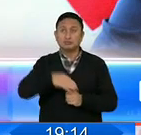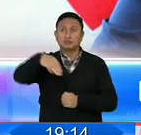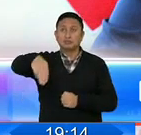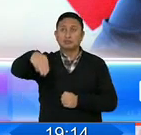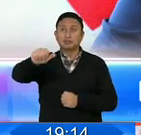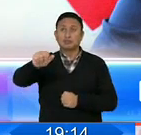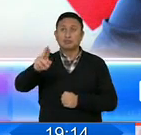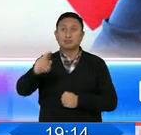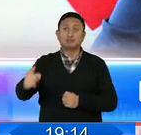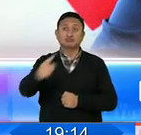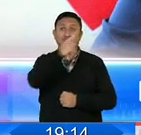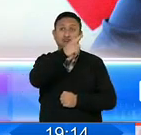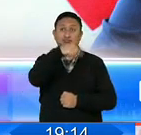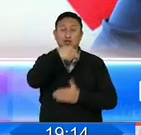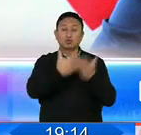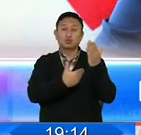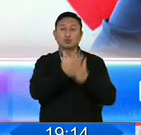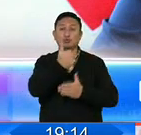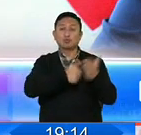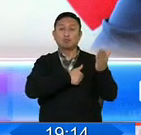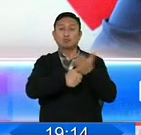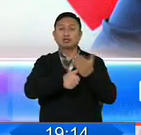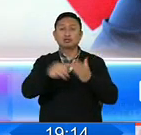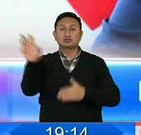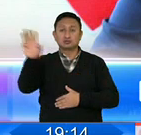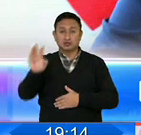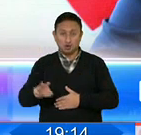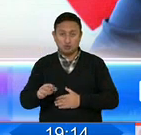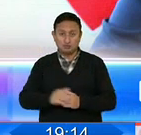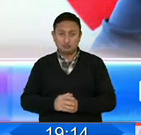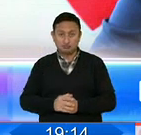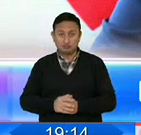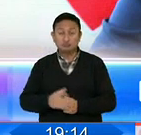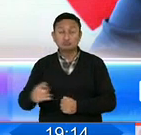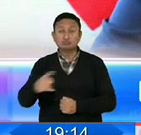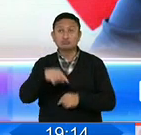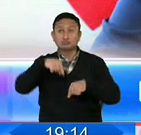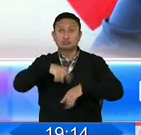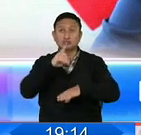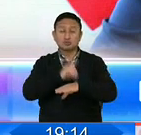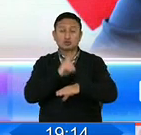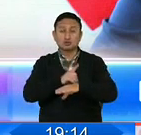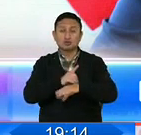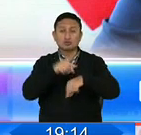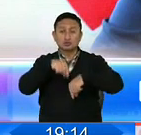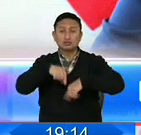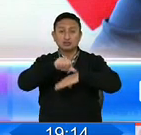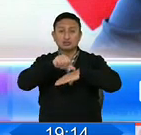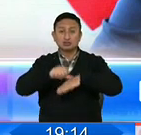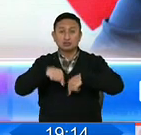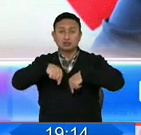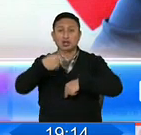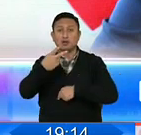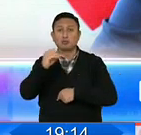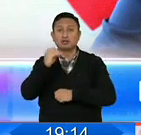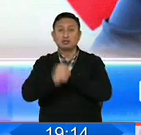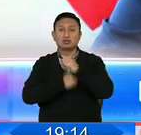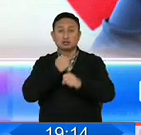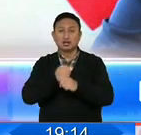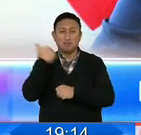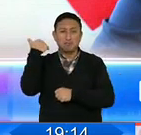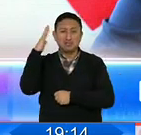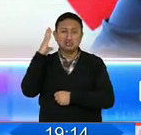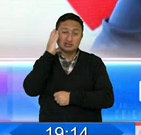Falconi García como nuevo ministro de Salud. Falconi es doctor en medicina y cirugía con más de 20 años de